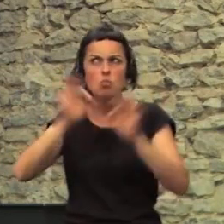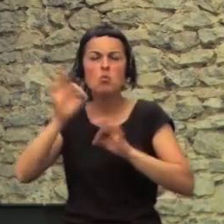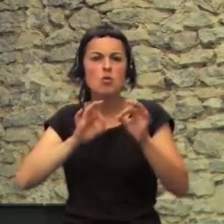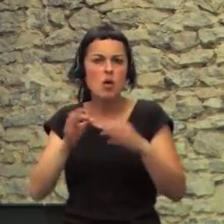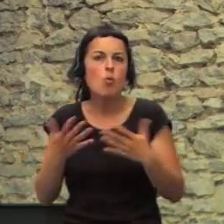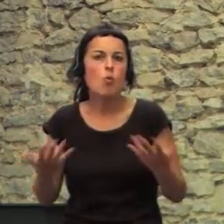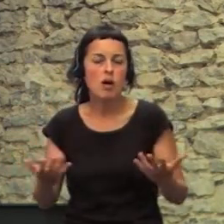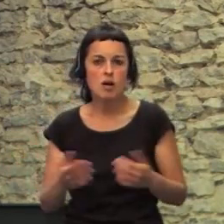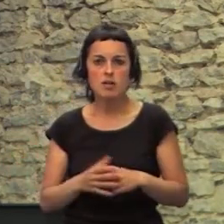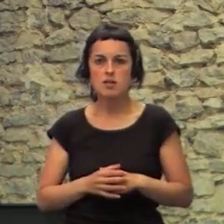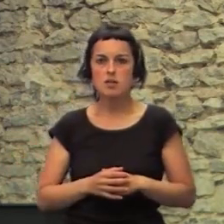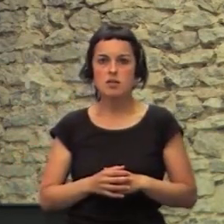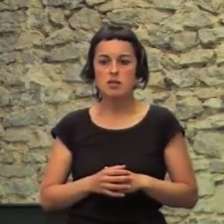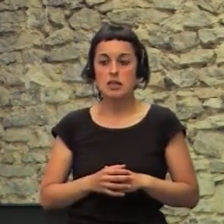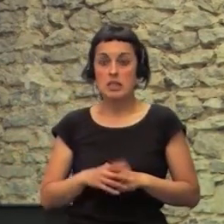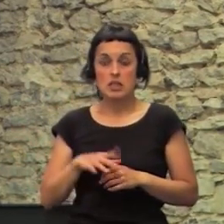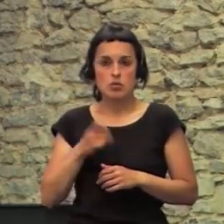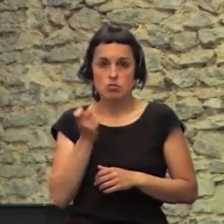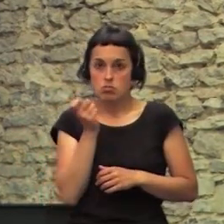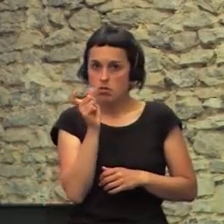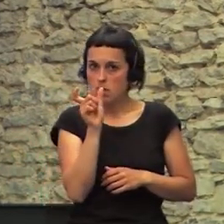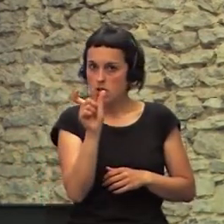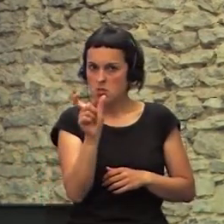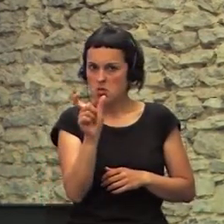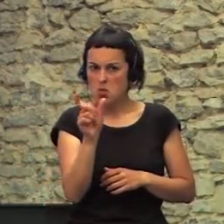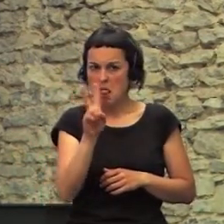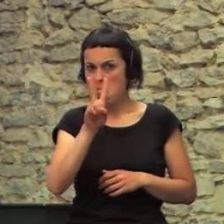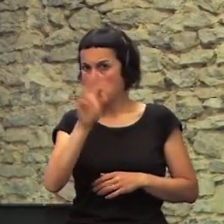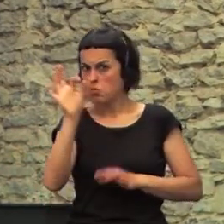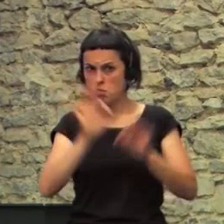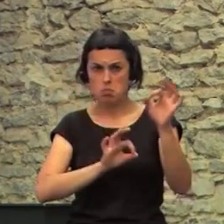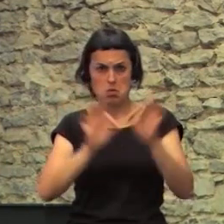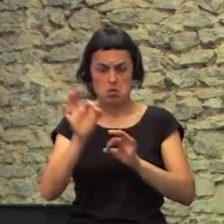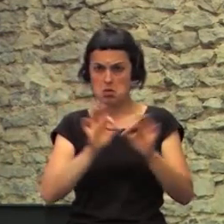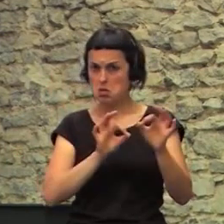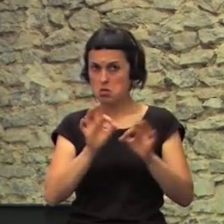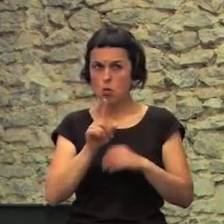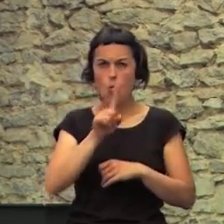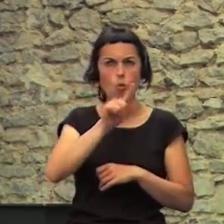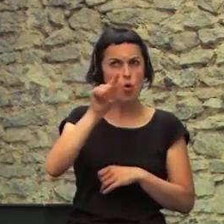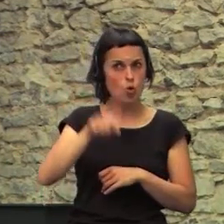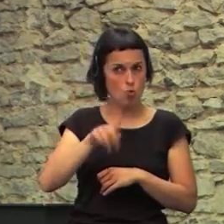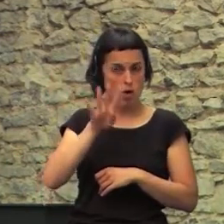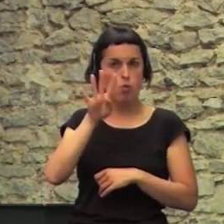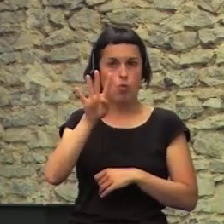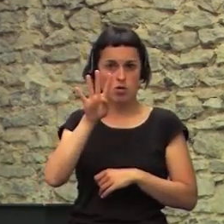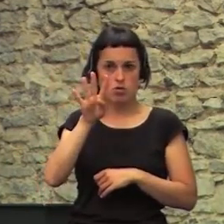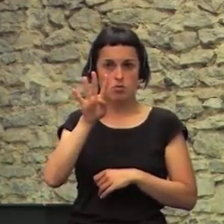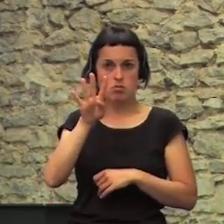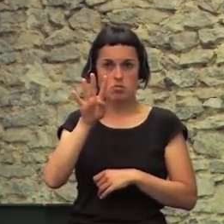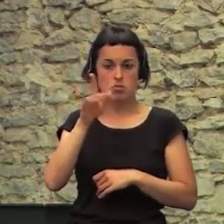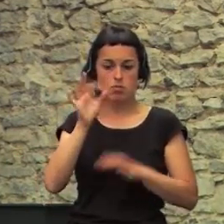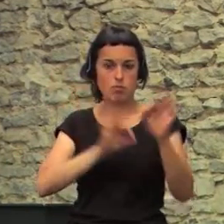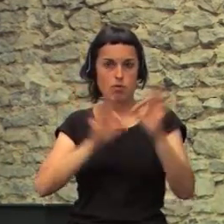Y hablaban además de unas cifras de hasta el 2%, de 1,4 era la cifra que más utilizaban de